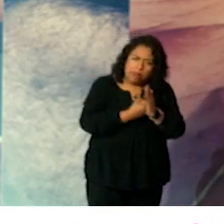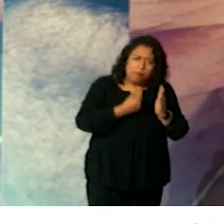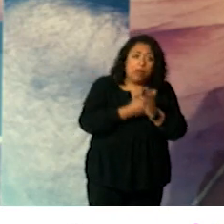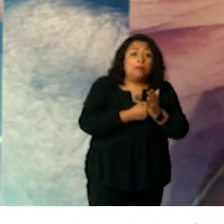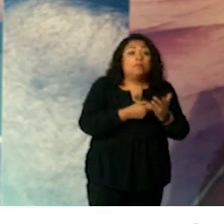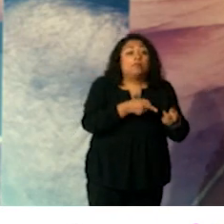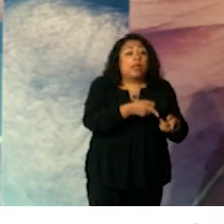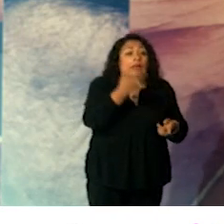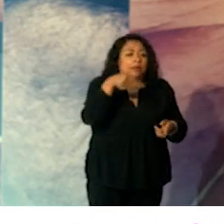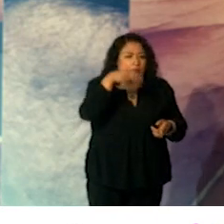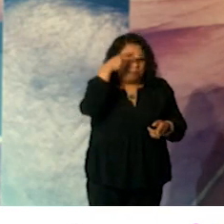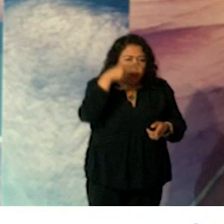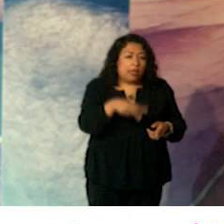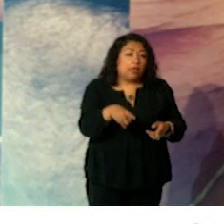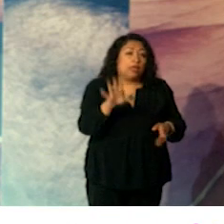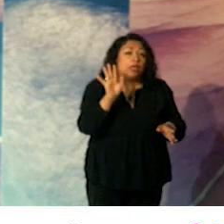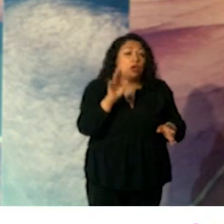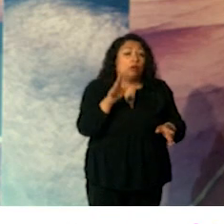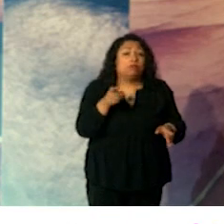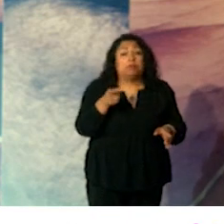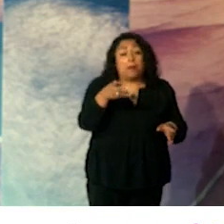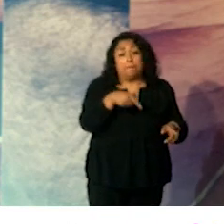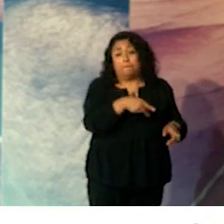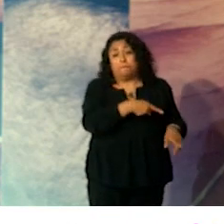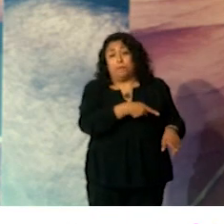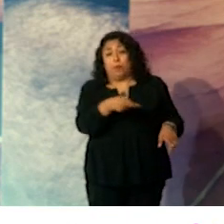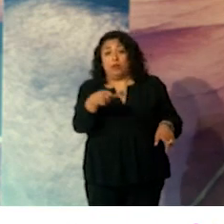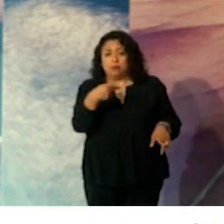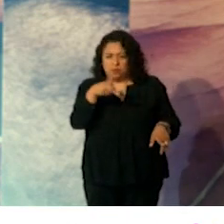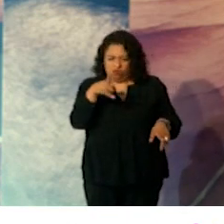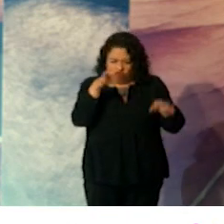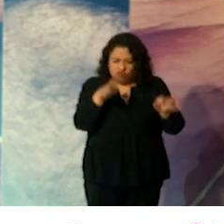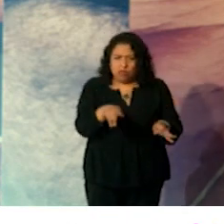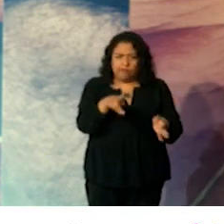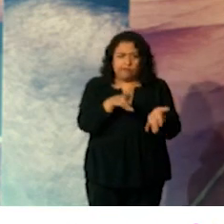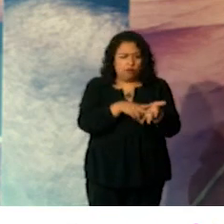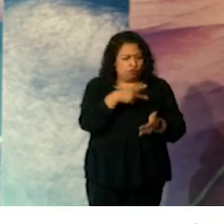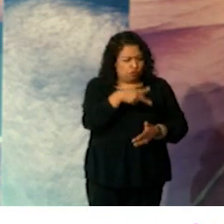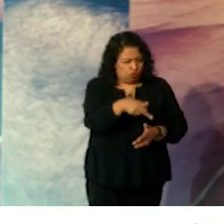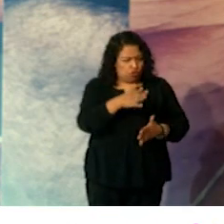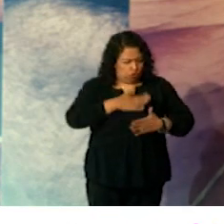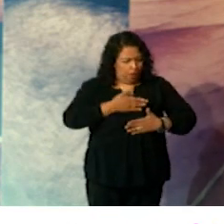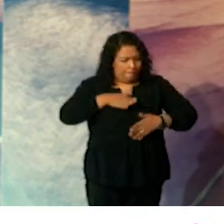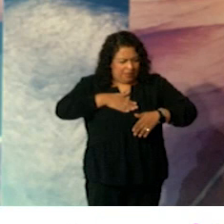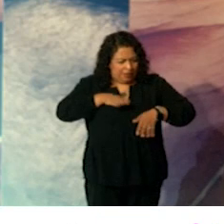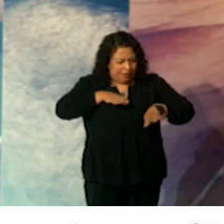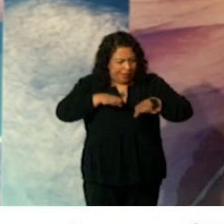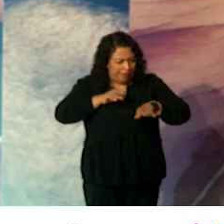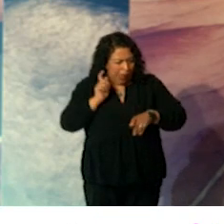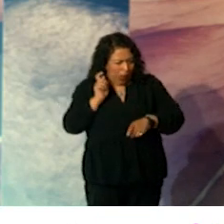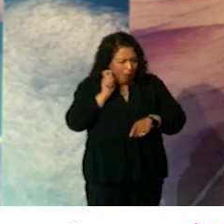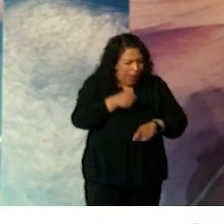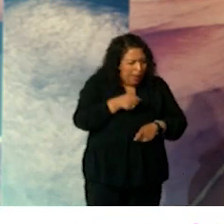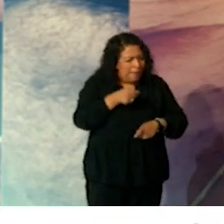en lo que todavía en México llamamos pobreza, pero en la dignidad que implica para ellos ser pescadores.